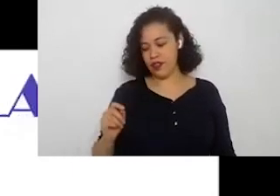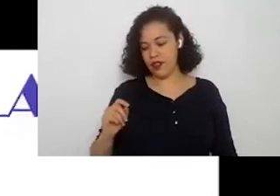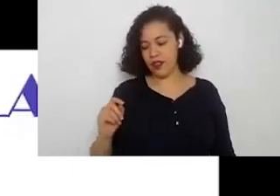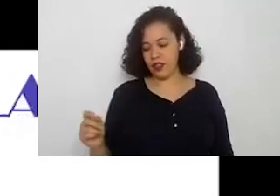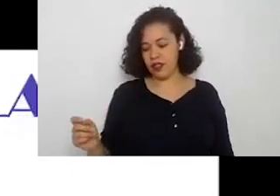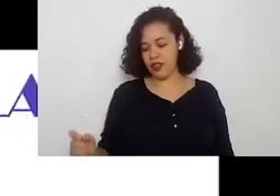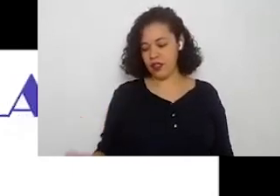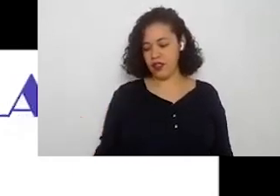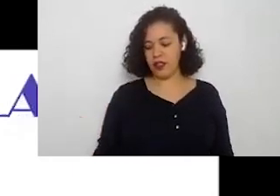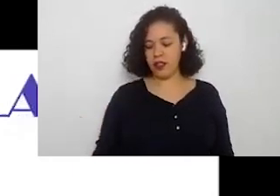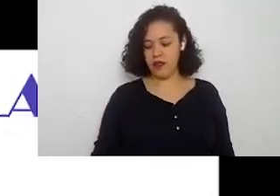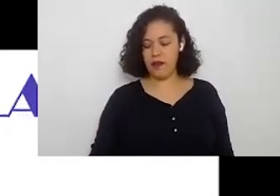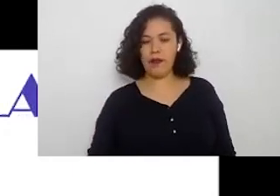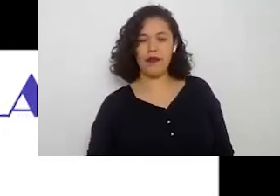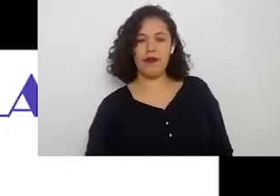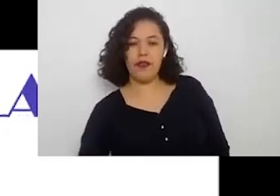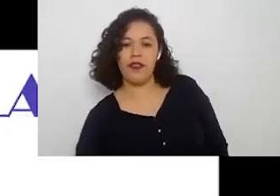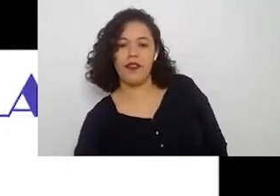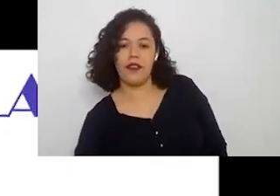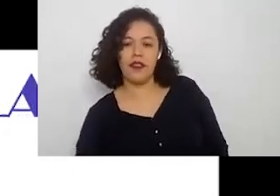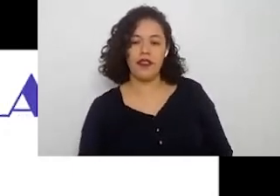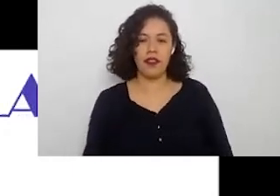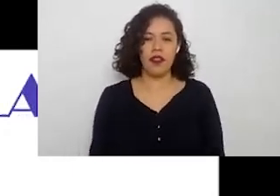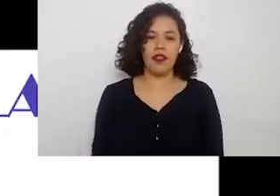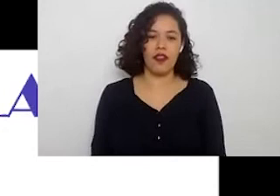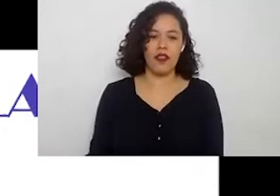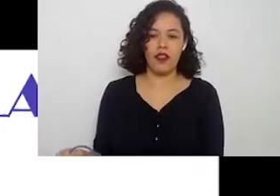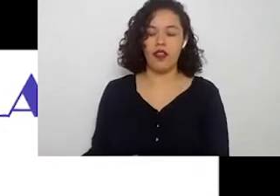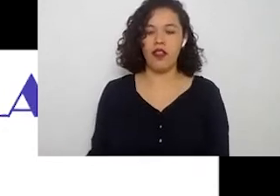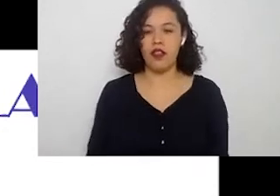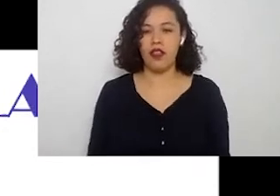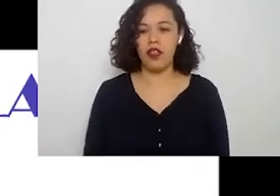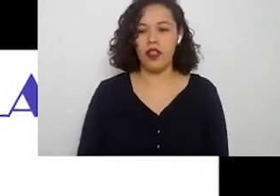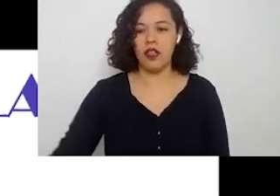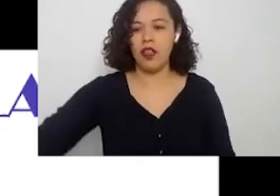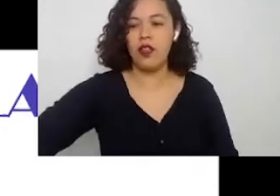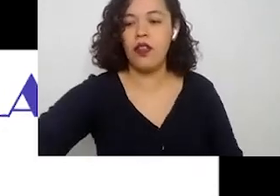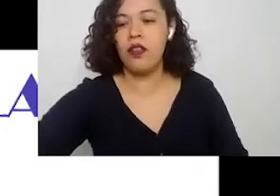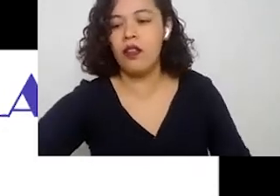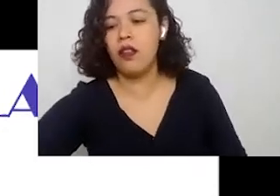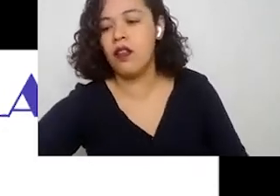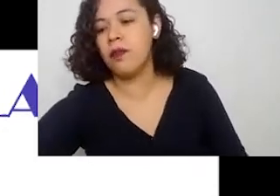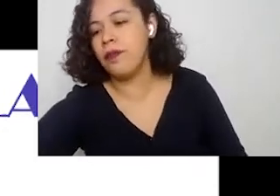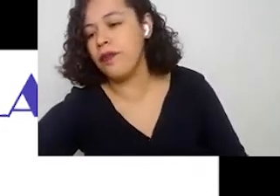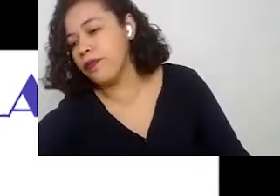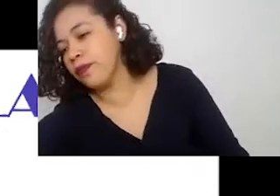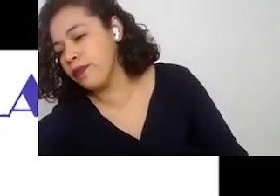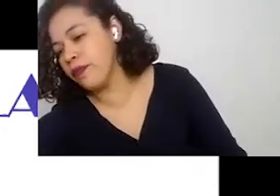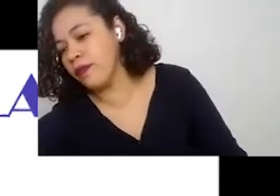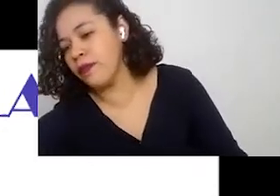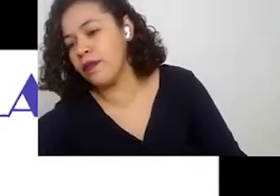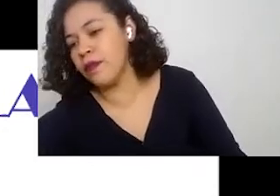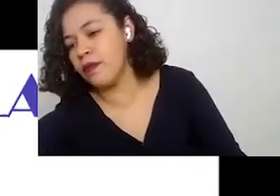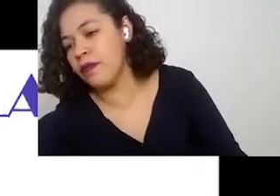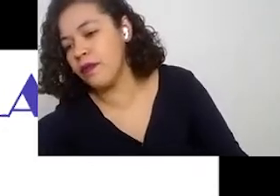Y les presento esta parte que yo veo como los desafíos y oportunidades de las organizaciones a partir